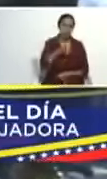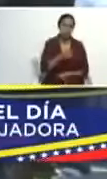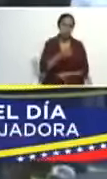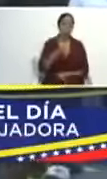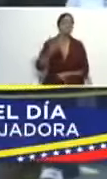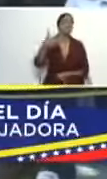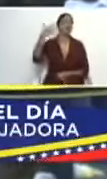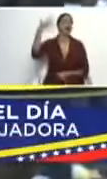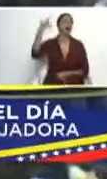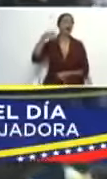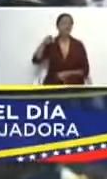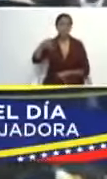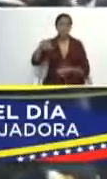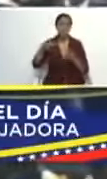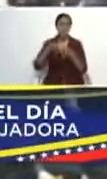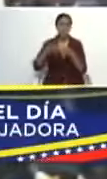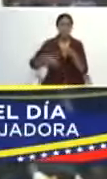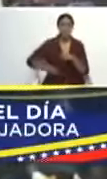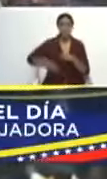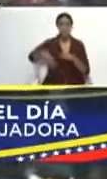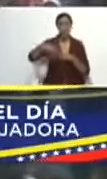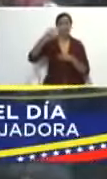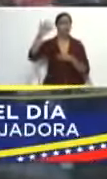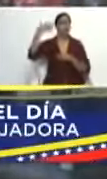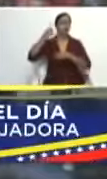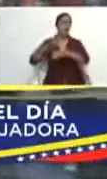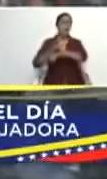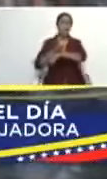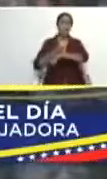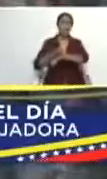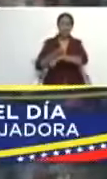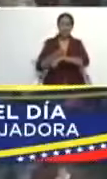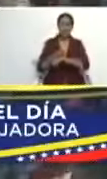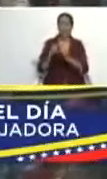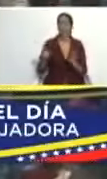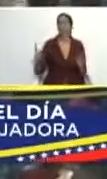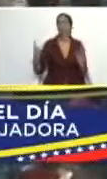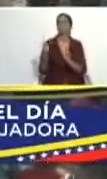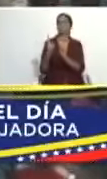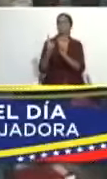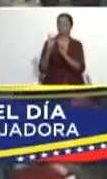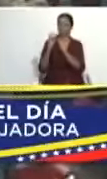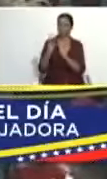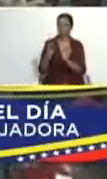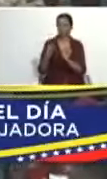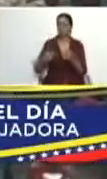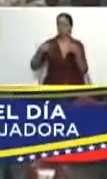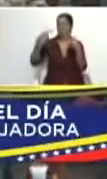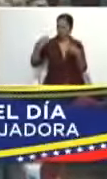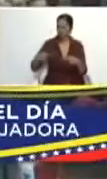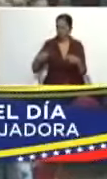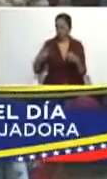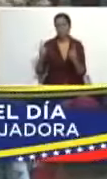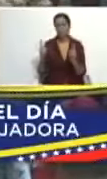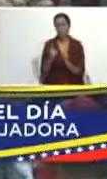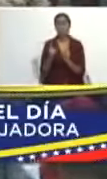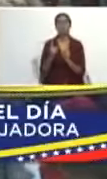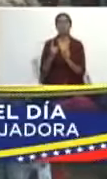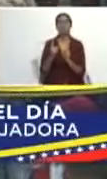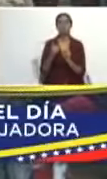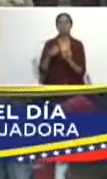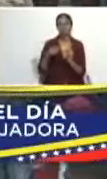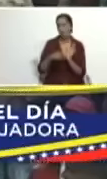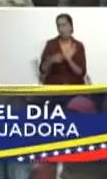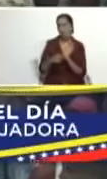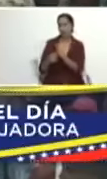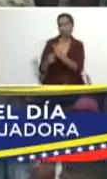eran gobierno. Clase obrera que derrotó al proceso